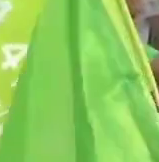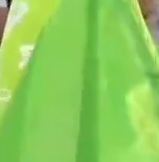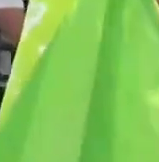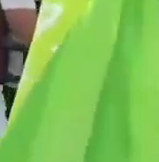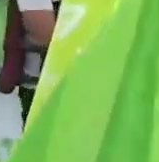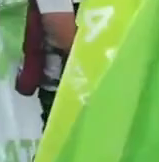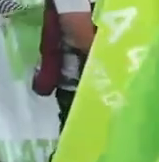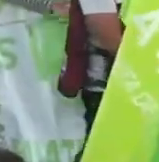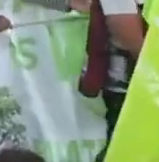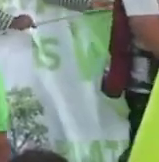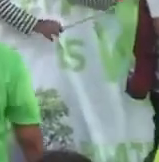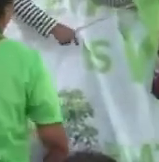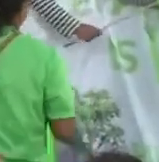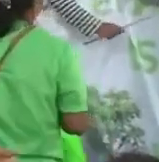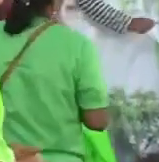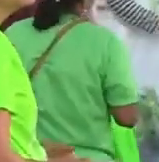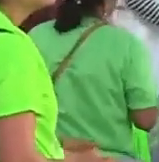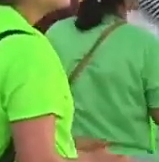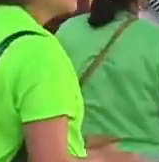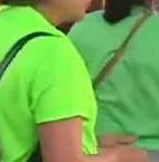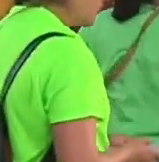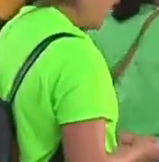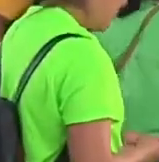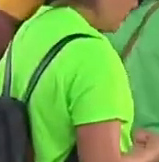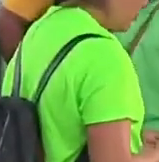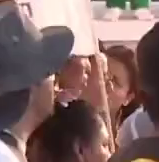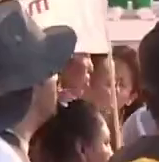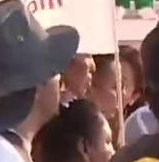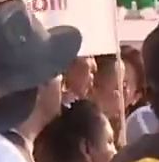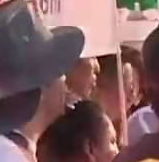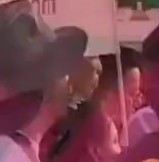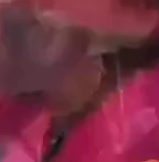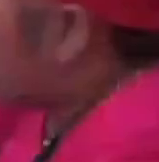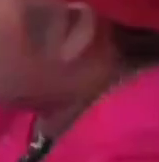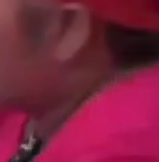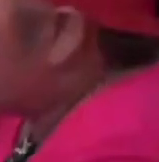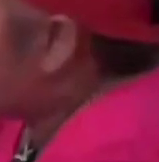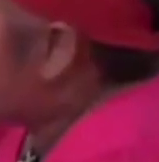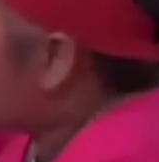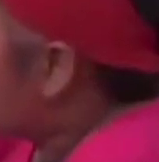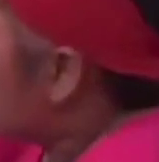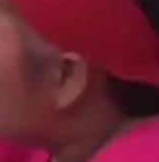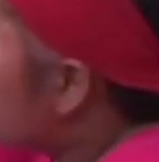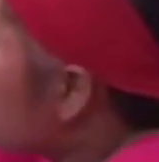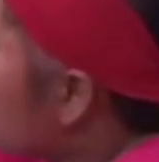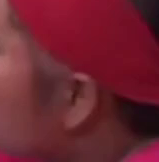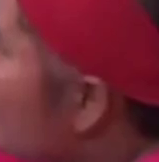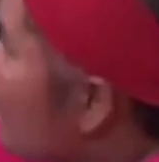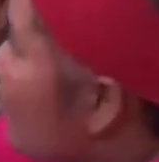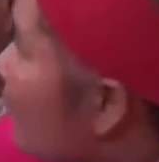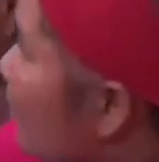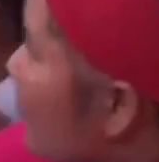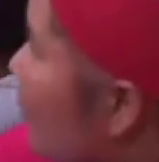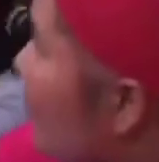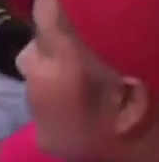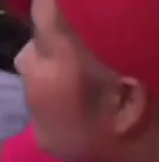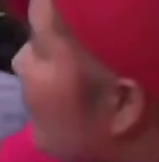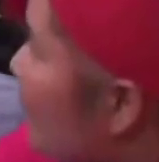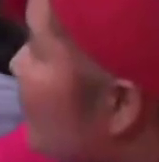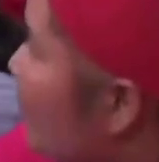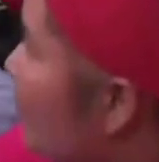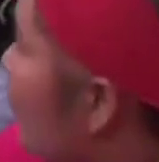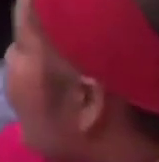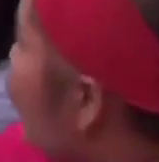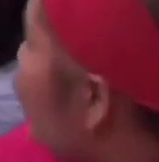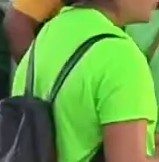Oaxaca. Le va a ir bien a Huatulco. Ella, vamos a darle paso al segundo piso de la